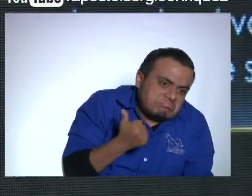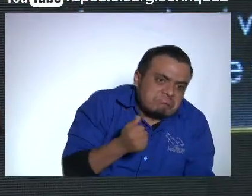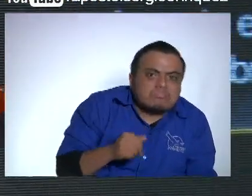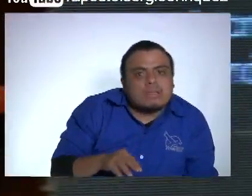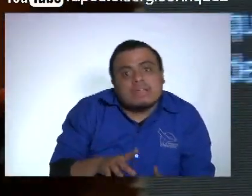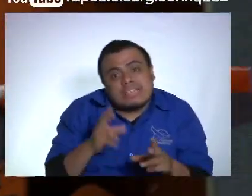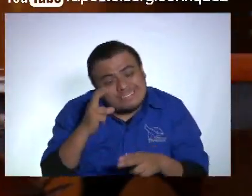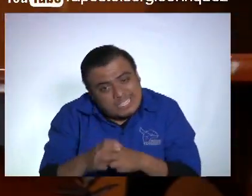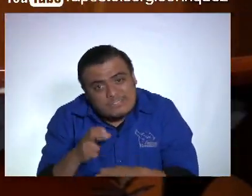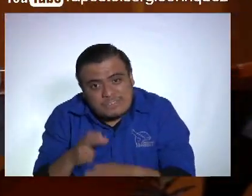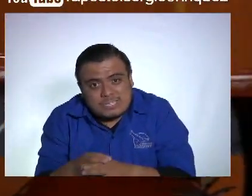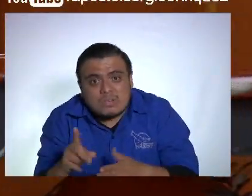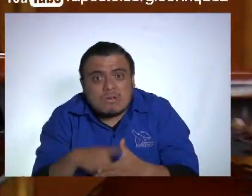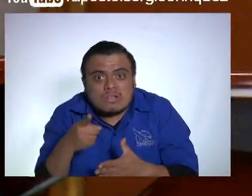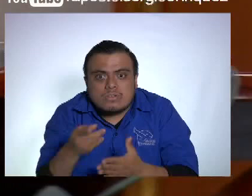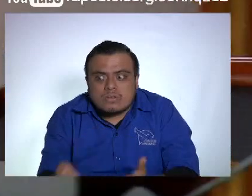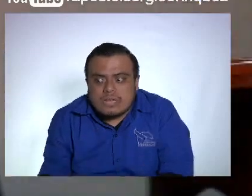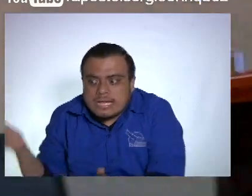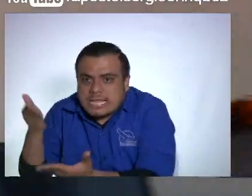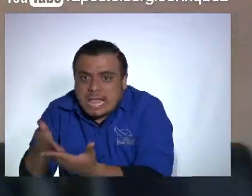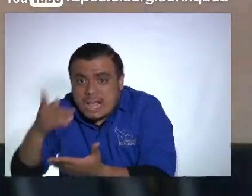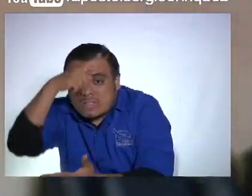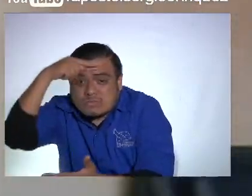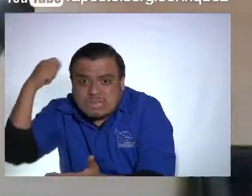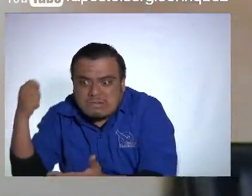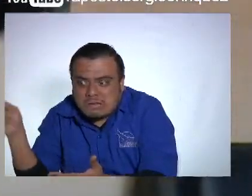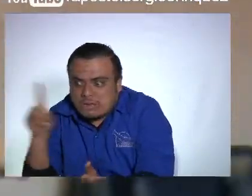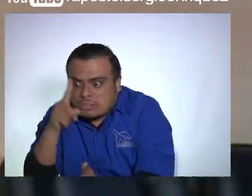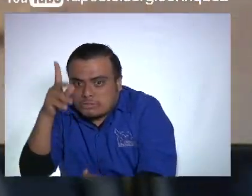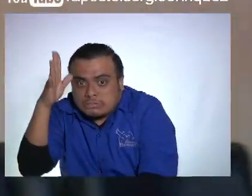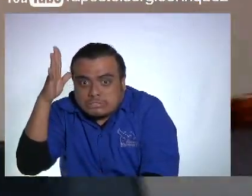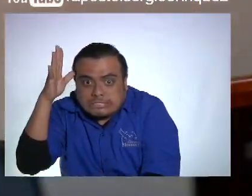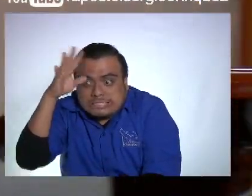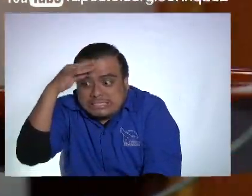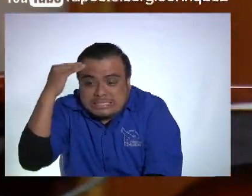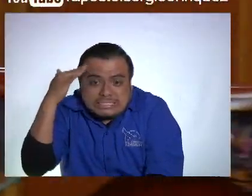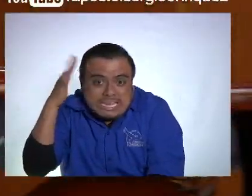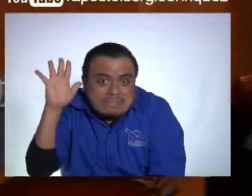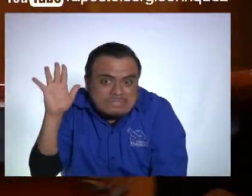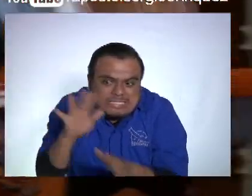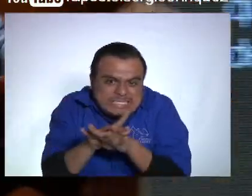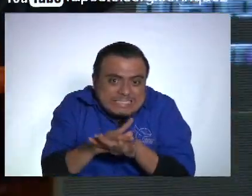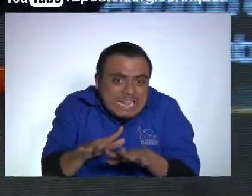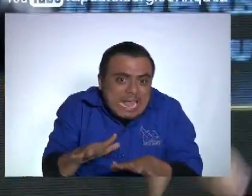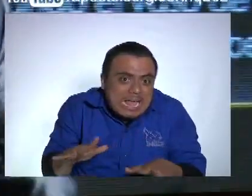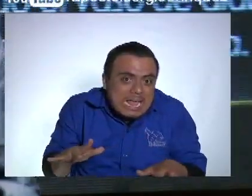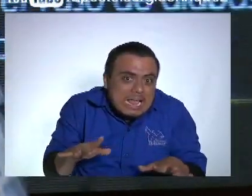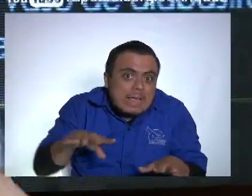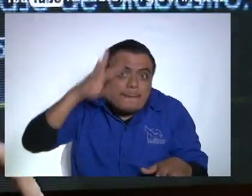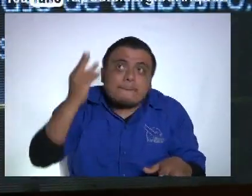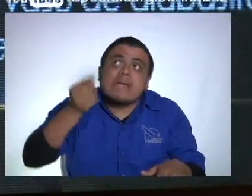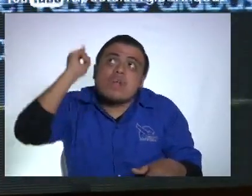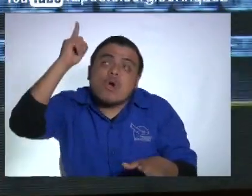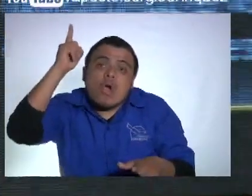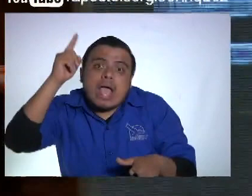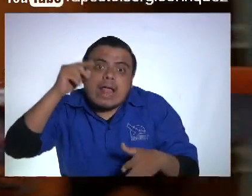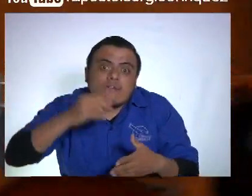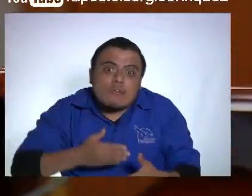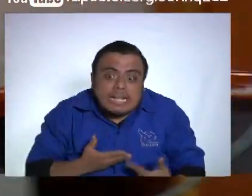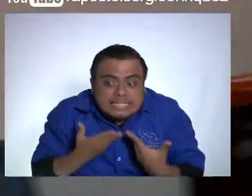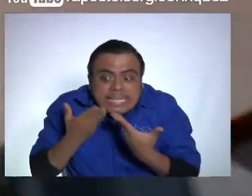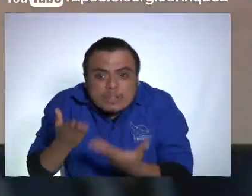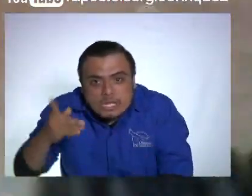Cuando llegas a un trabajo y no sabes absolutamente nada, pero el Rey de Reyes te abrió la puerta, te va a dar